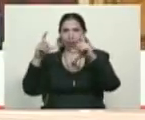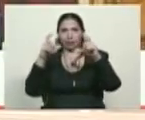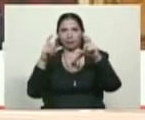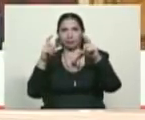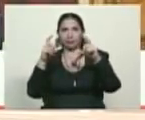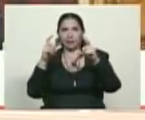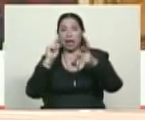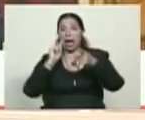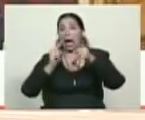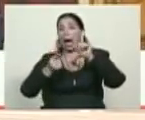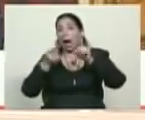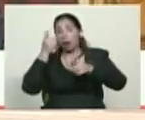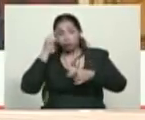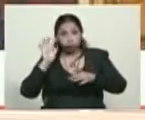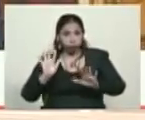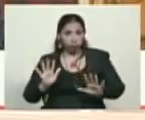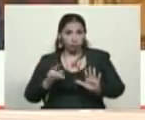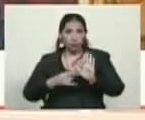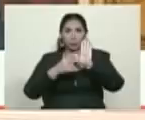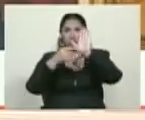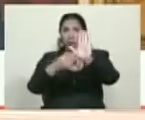En algunos casos